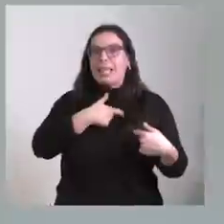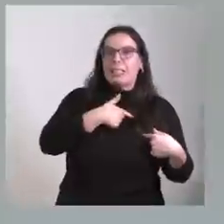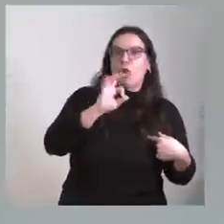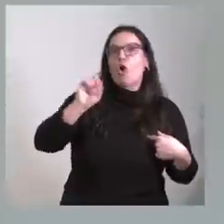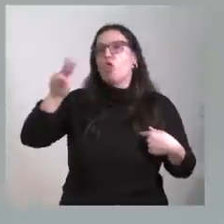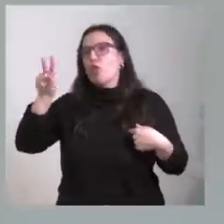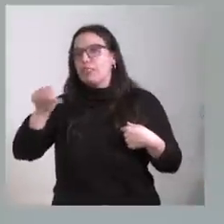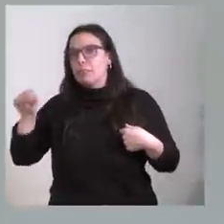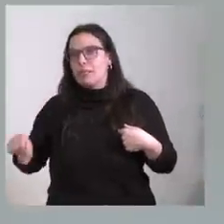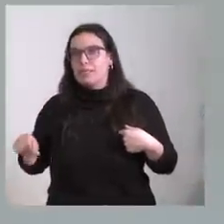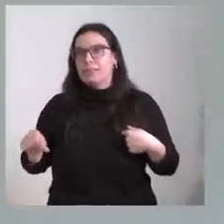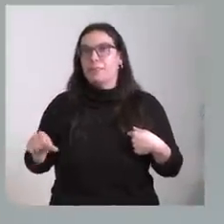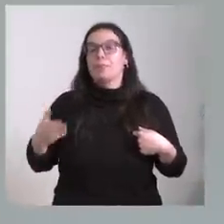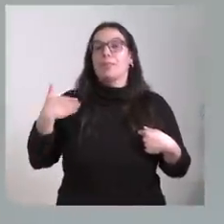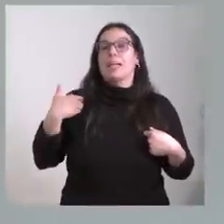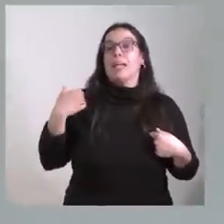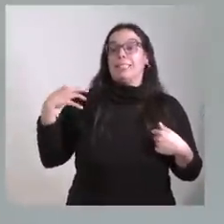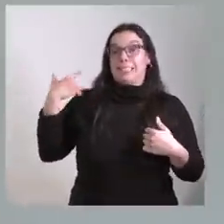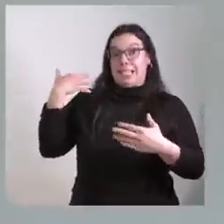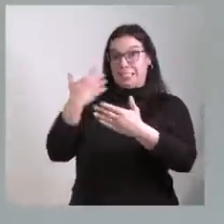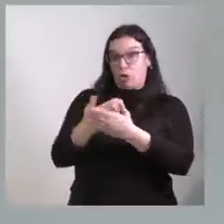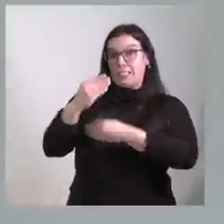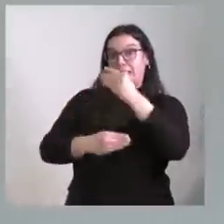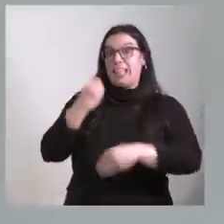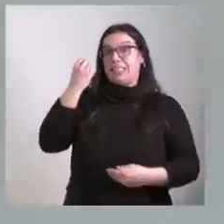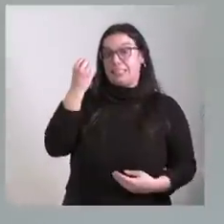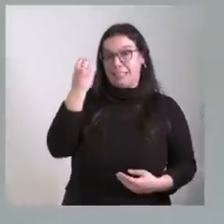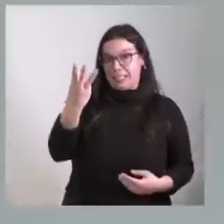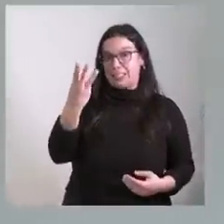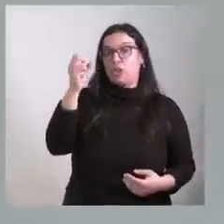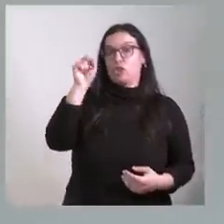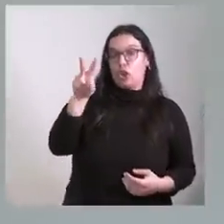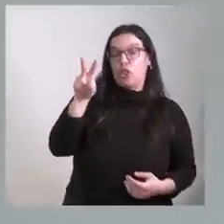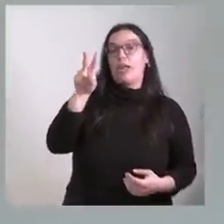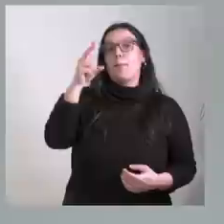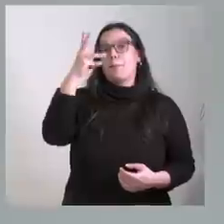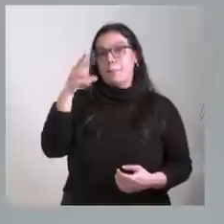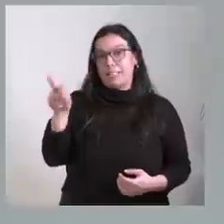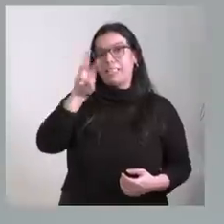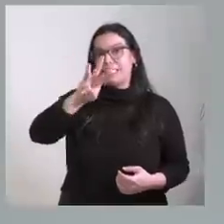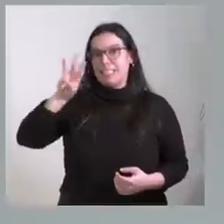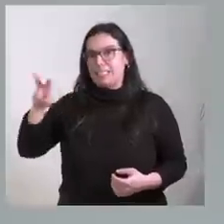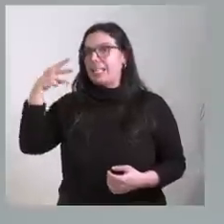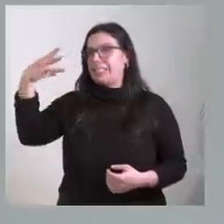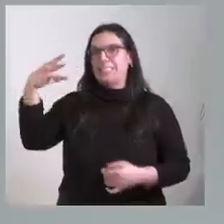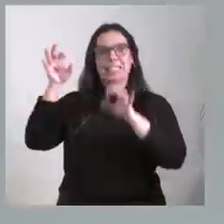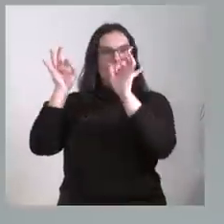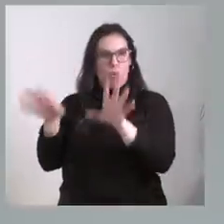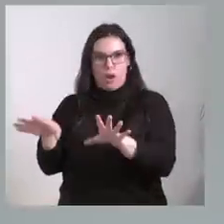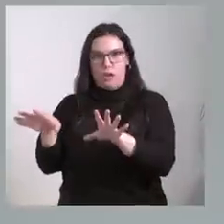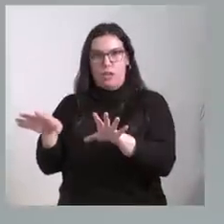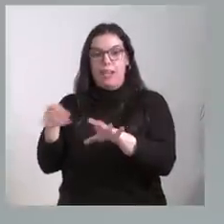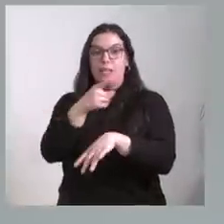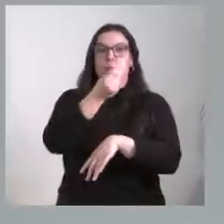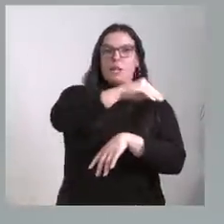las tres ecografías perceptivas que se venían haciendo en la semana 12 la semana 20 la semana 33 se siguen haciendo con normalidad todo esto es